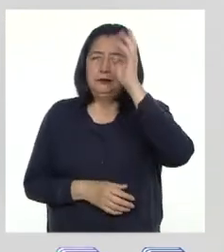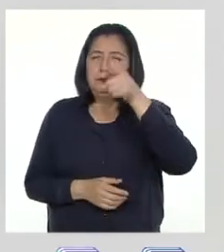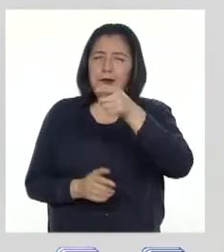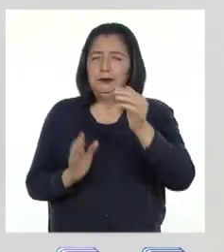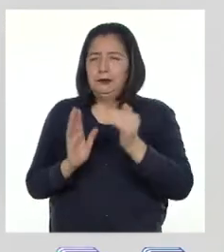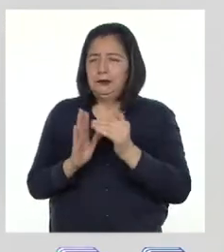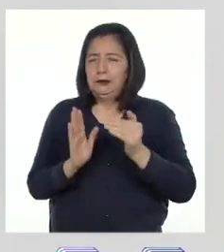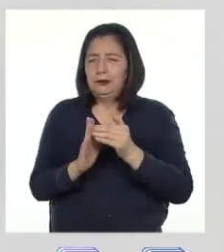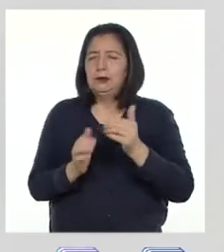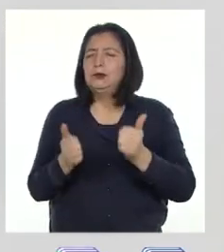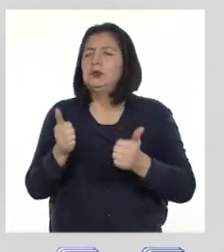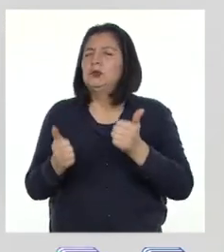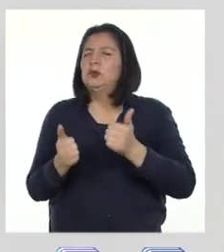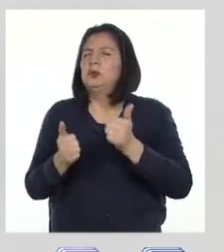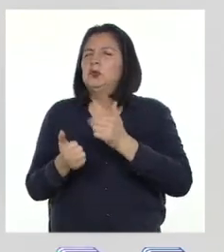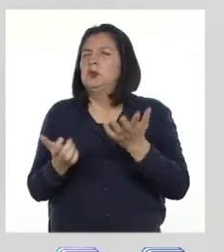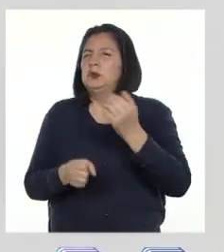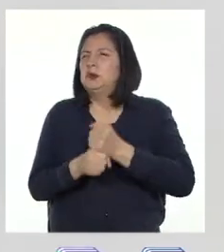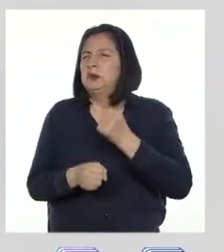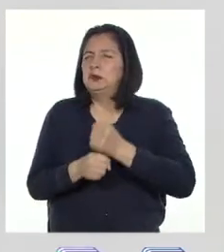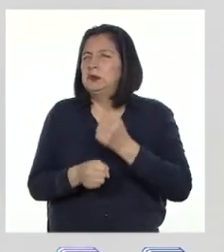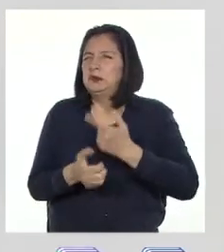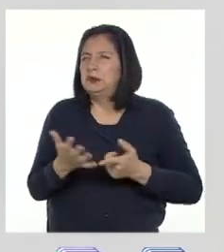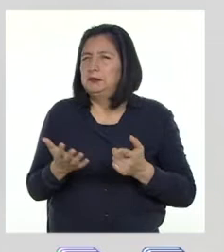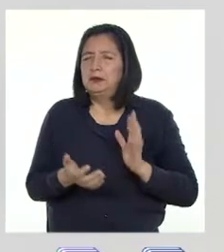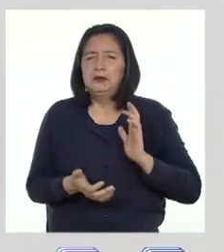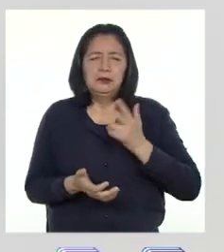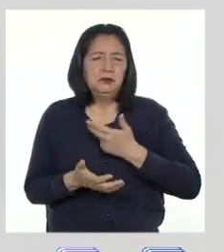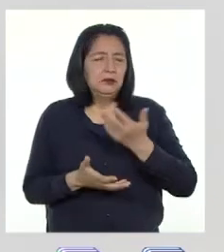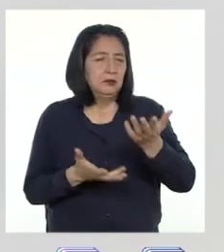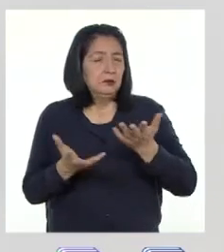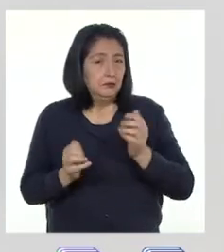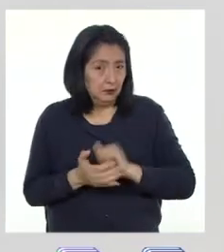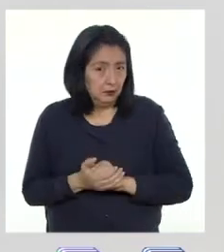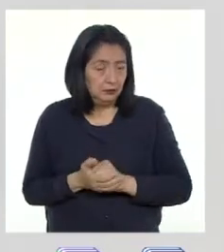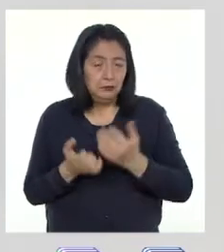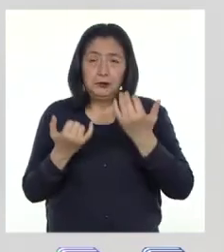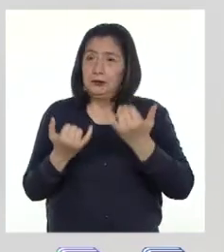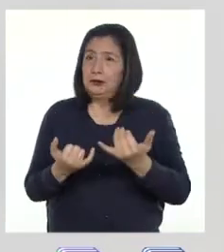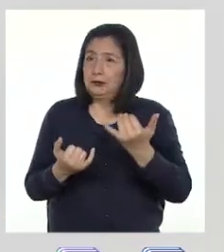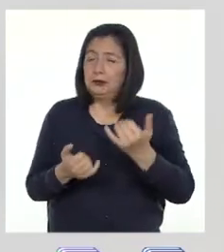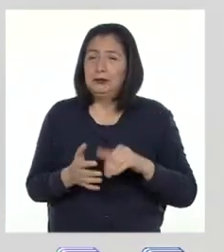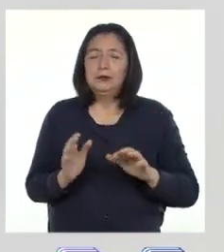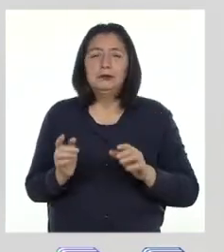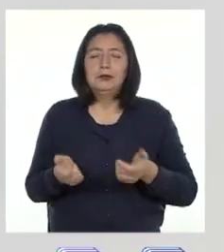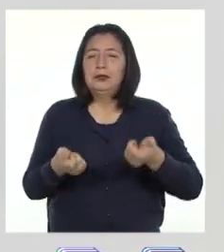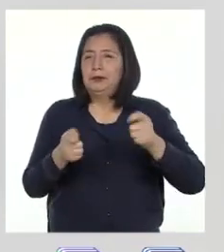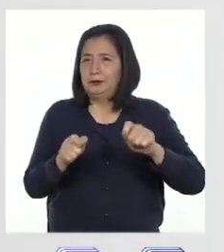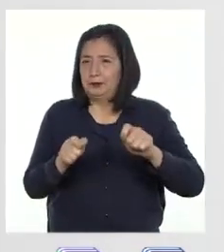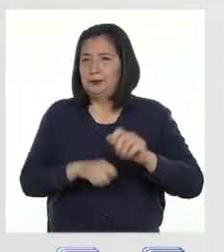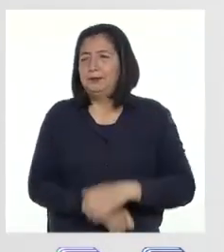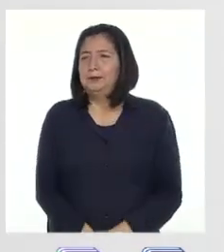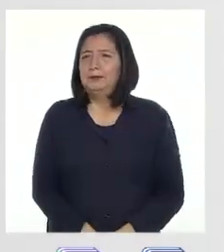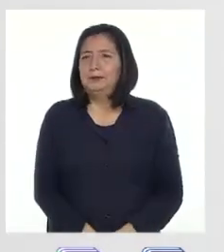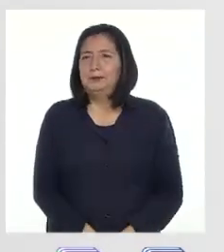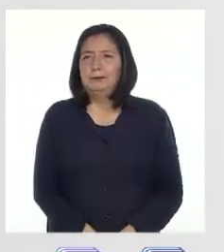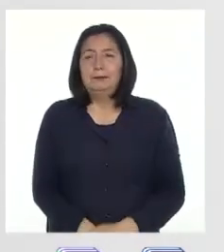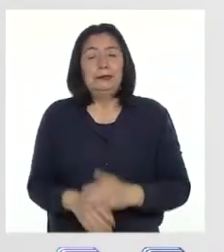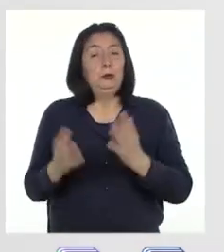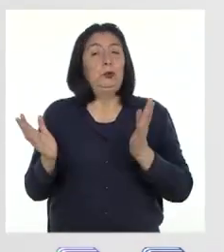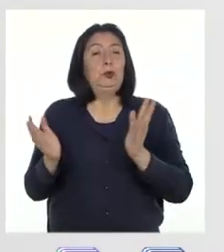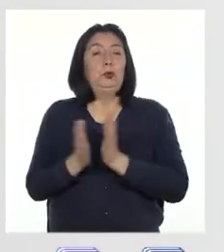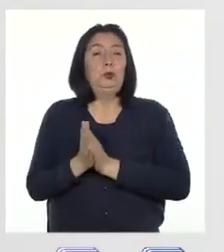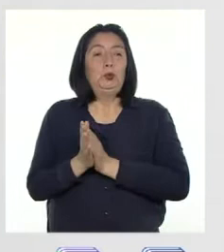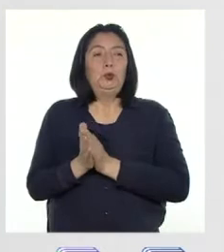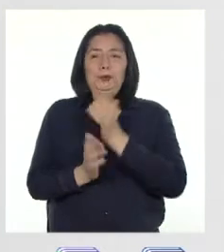casa cuáles pueden ser las ocupaciones de nuestras invitadas. Por ahora, nos vamos a la pausa.